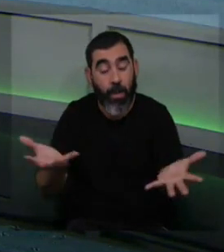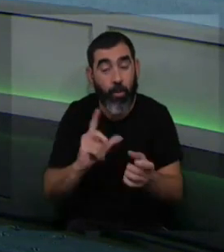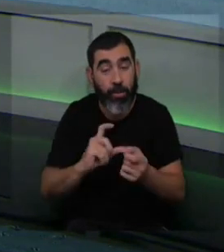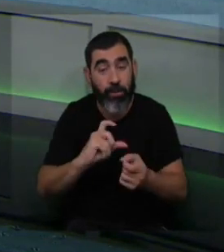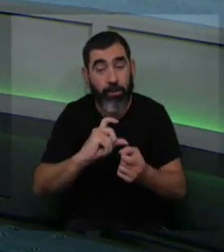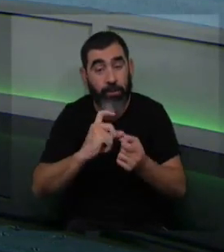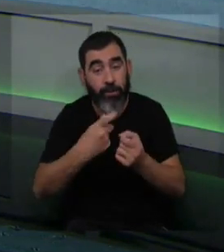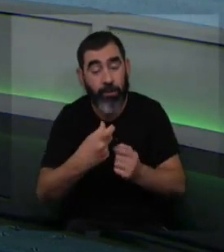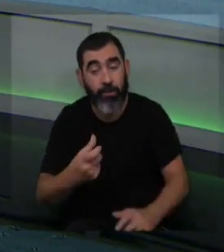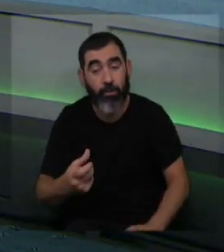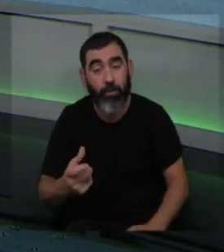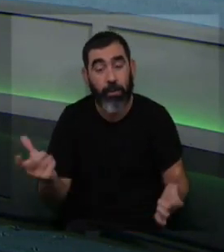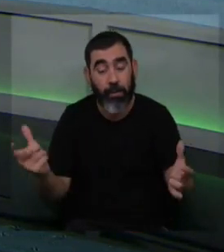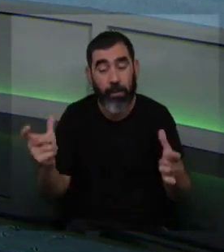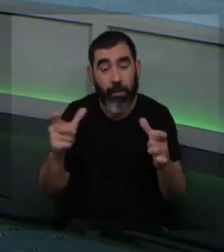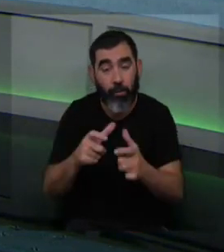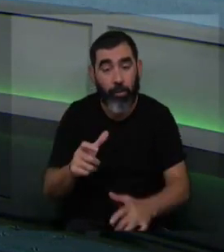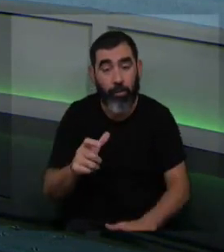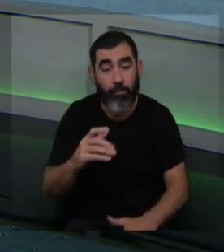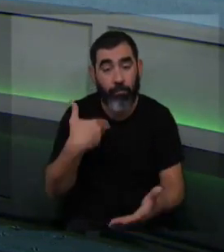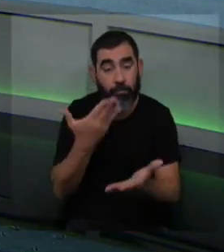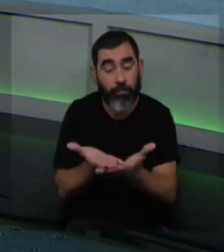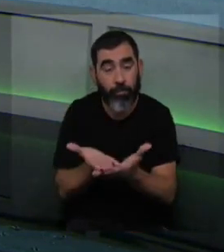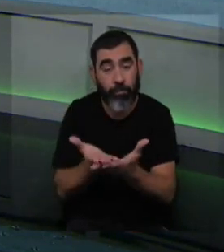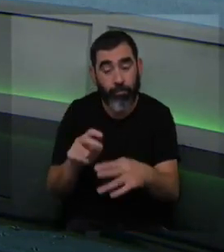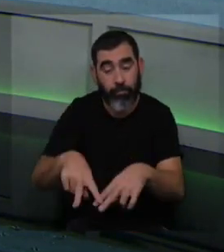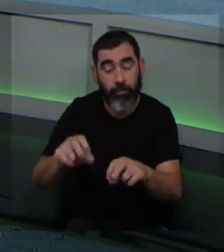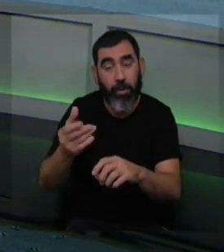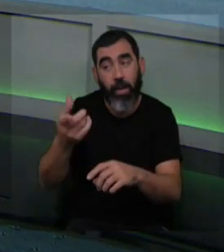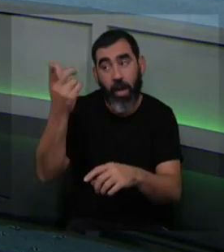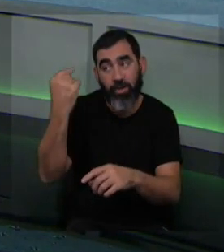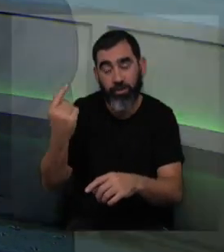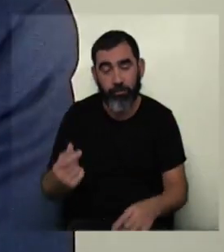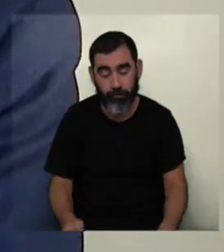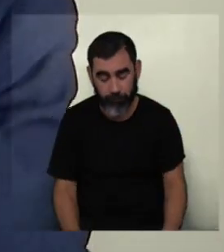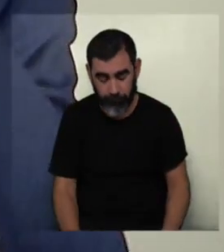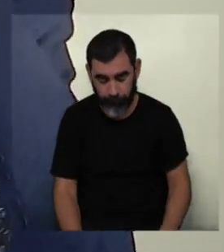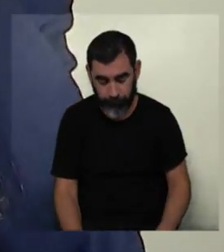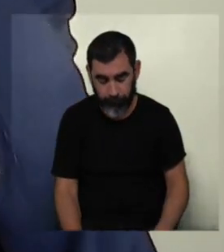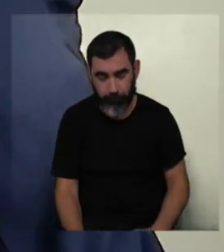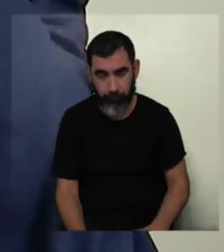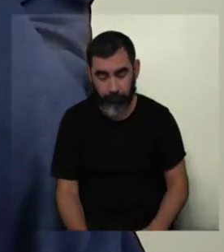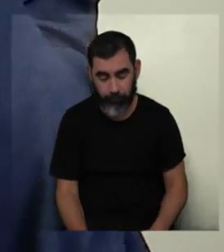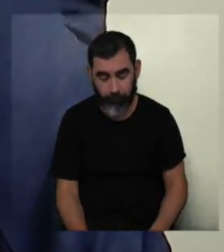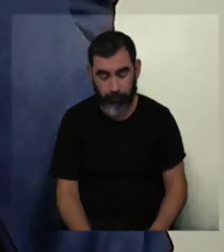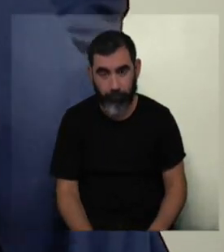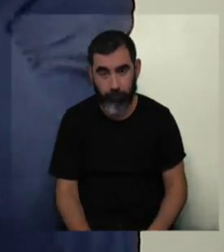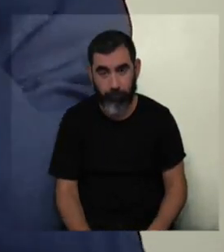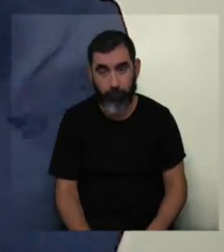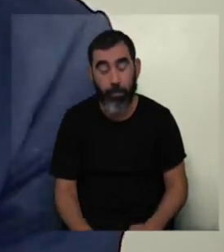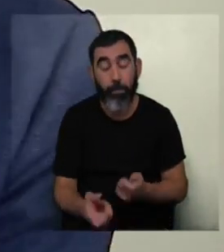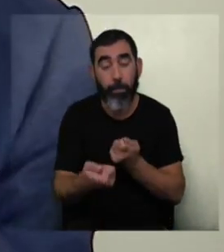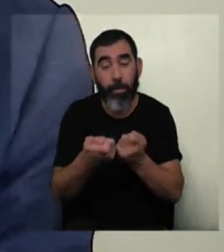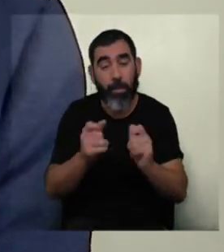gremio está reunido analizando la propuesta que le elevó COPSA en la pasada jornada. El préstamo puente ya está